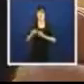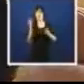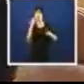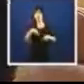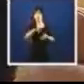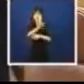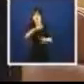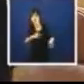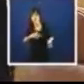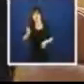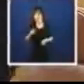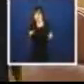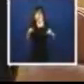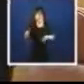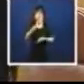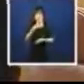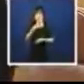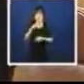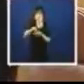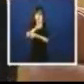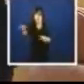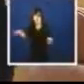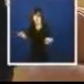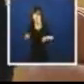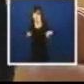sino devolvendo a vos os cidadáns, dándolle os mandos